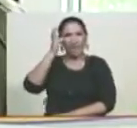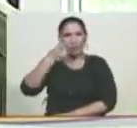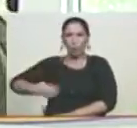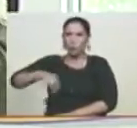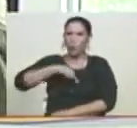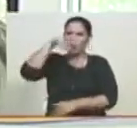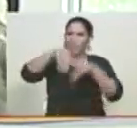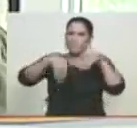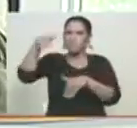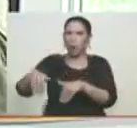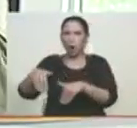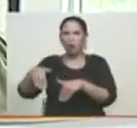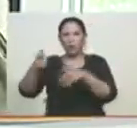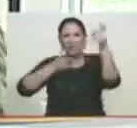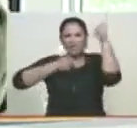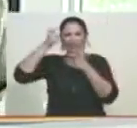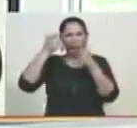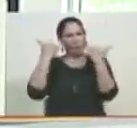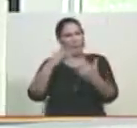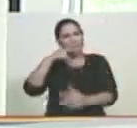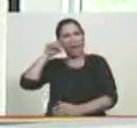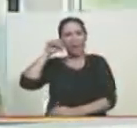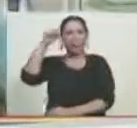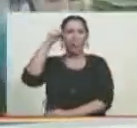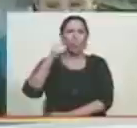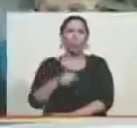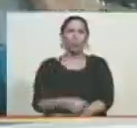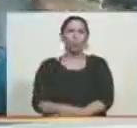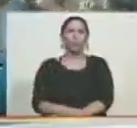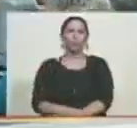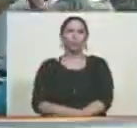nuestro voto fue para Chávez y ahorita es para Maduro.